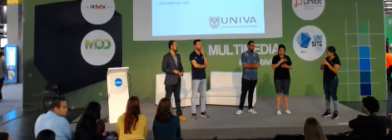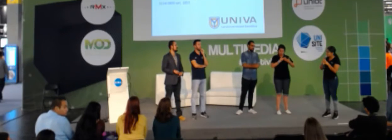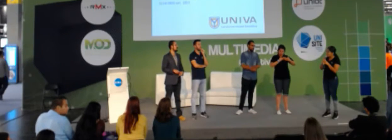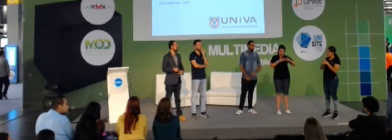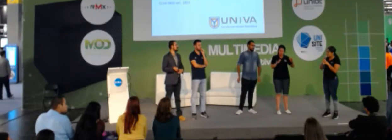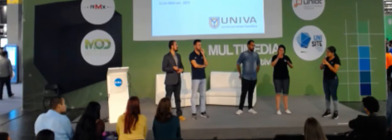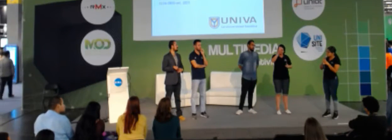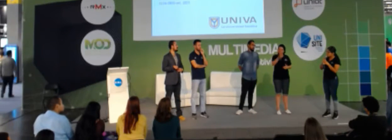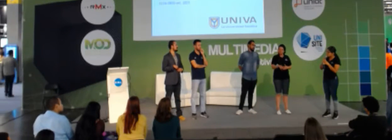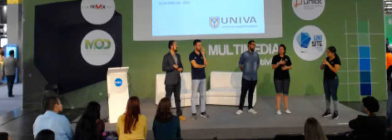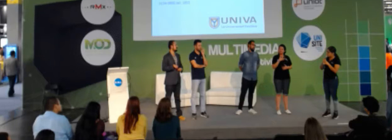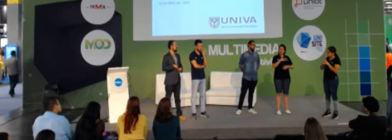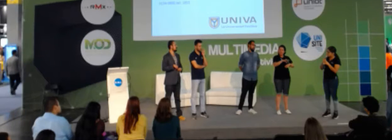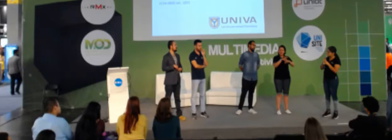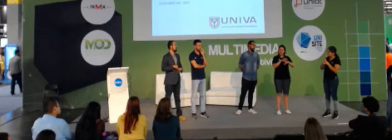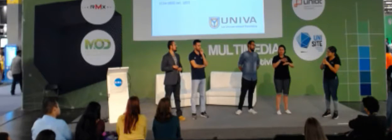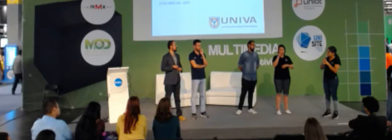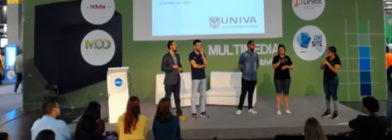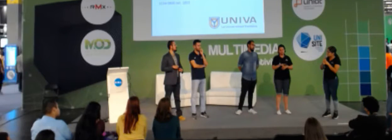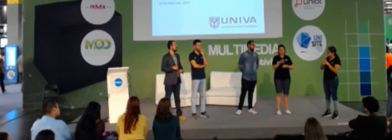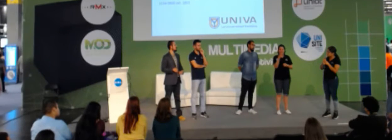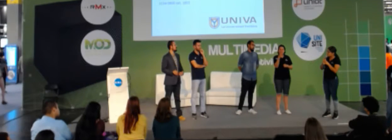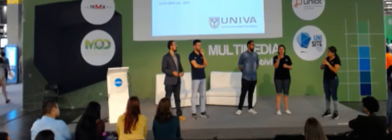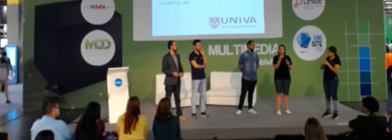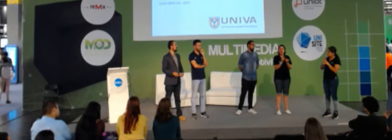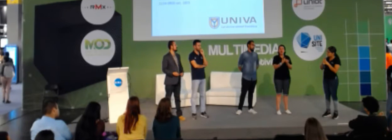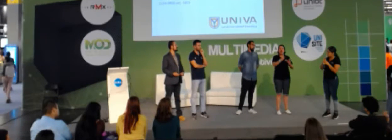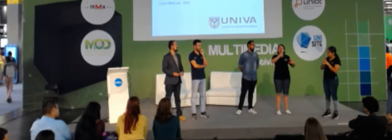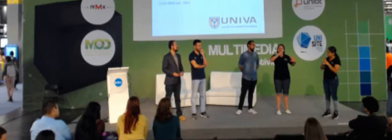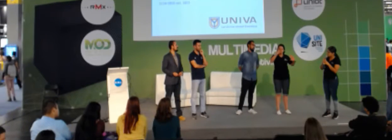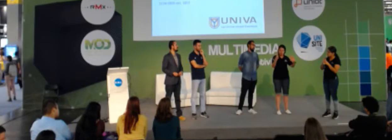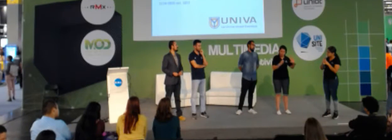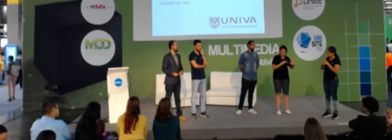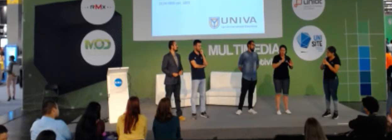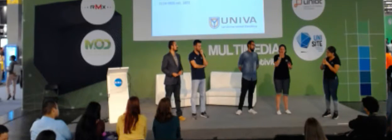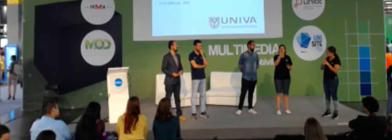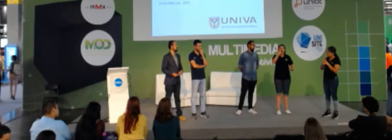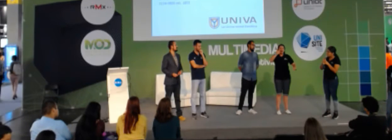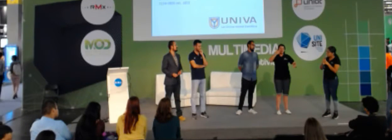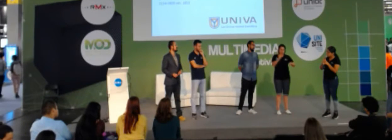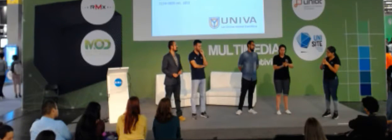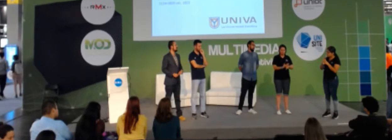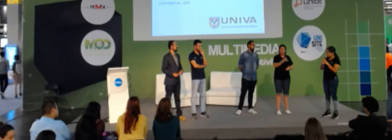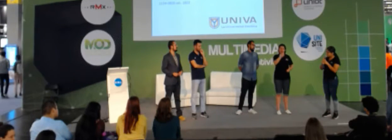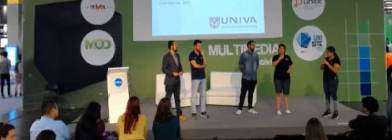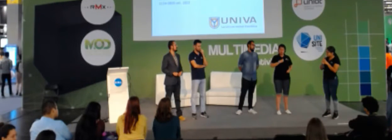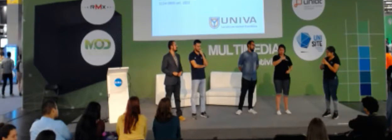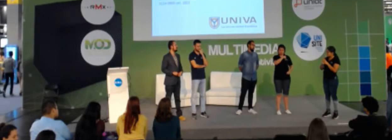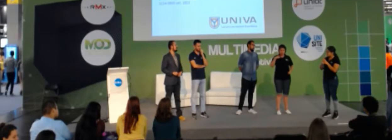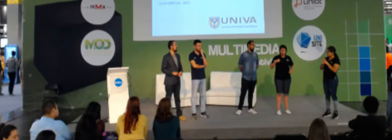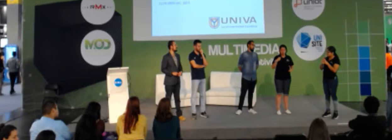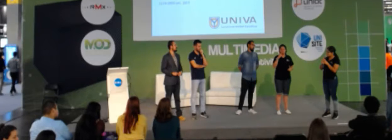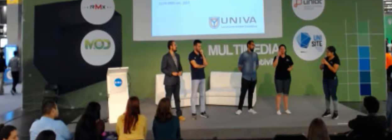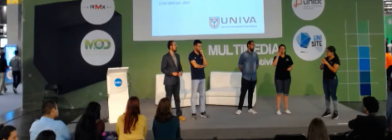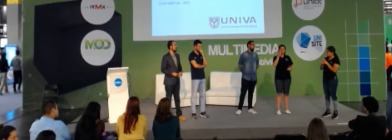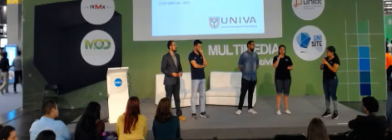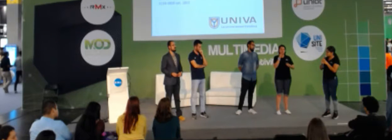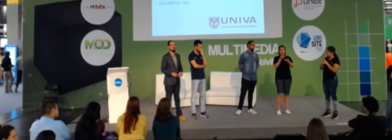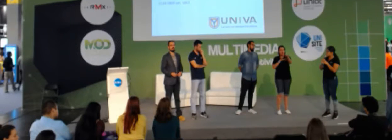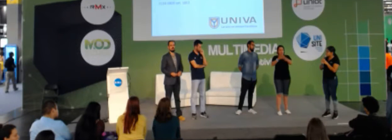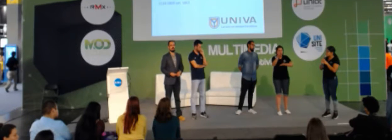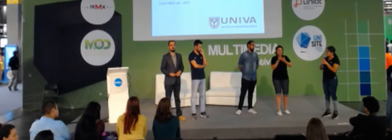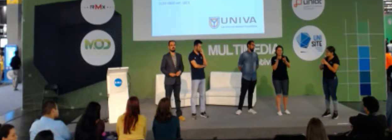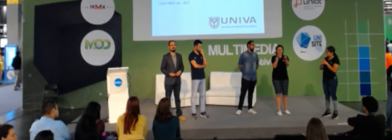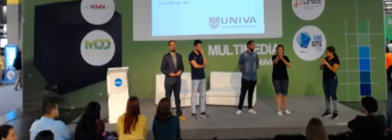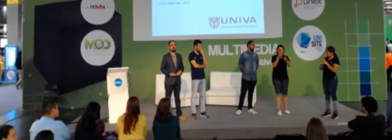importante. Ahora ustedes como oyentes que están abriendo esta oportunidad para nosotros, es comprometerse y responsabilizarse